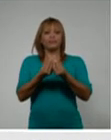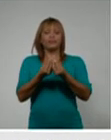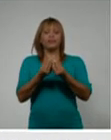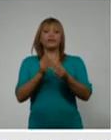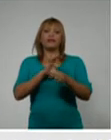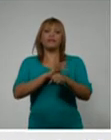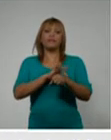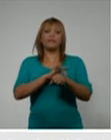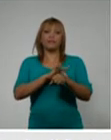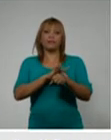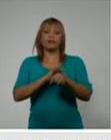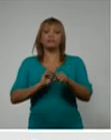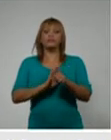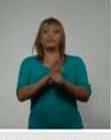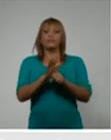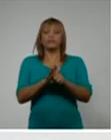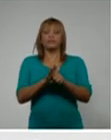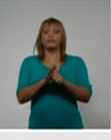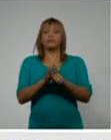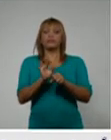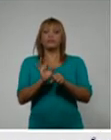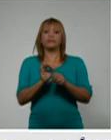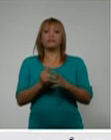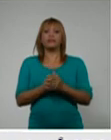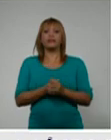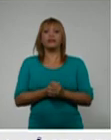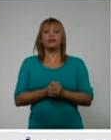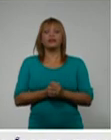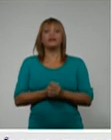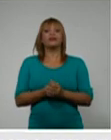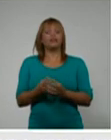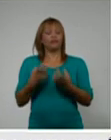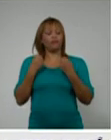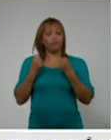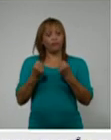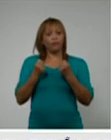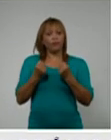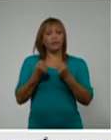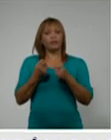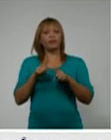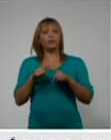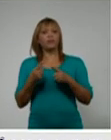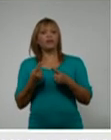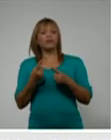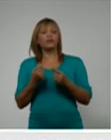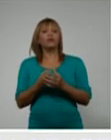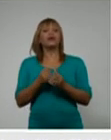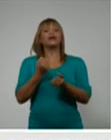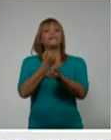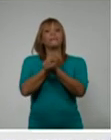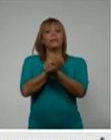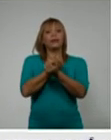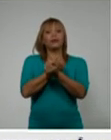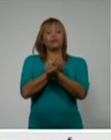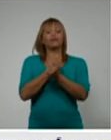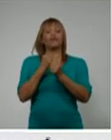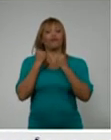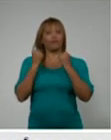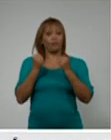enfermedad de cierto nivel, de cierta envergadura, lo cual entraña un riesgo muy